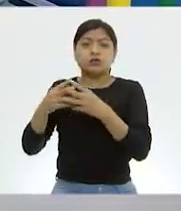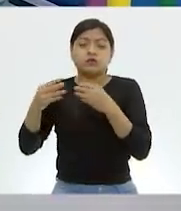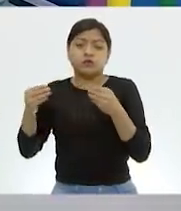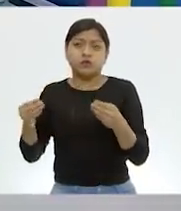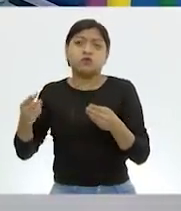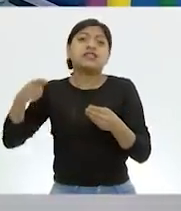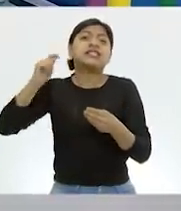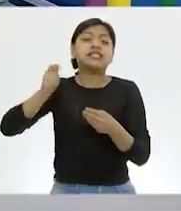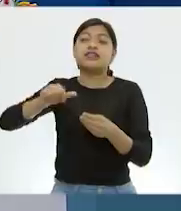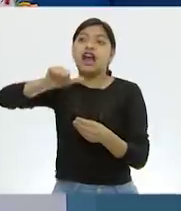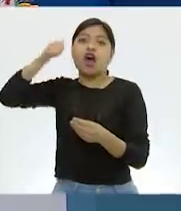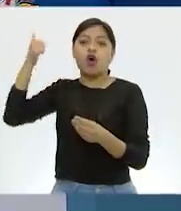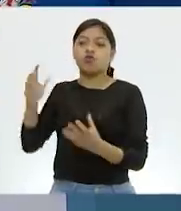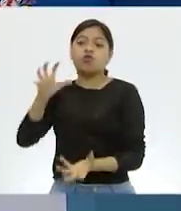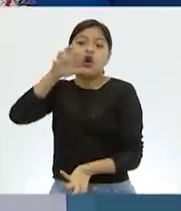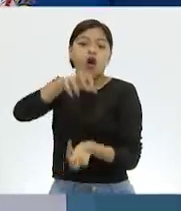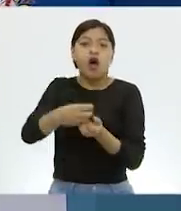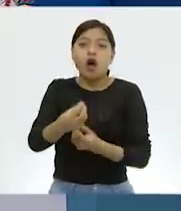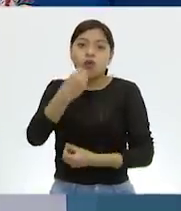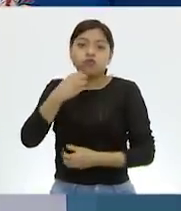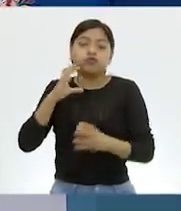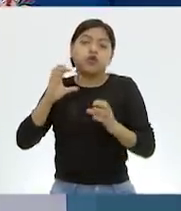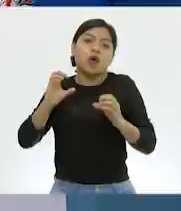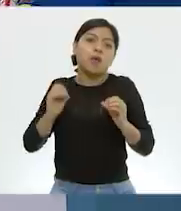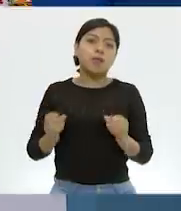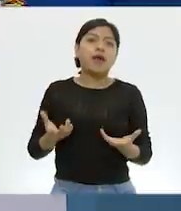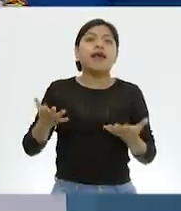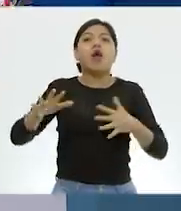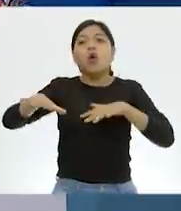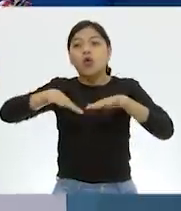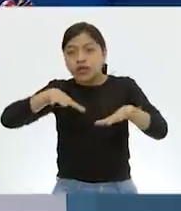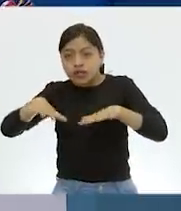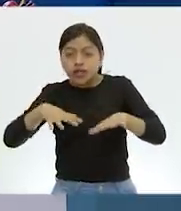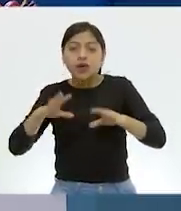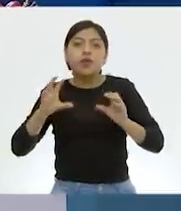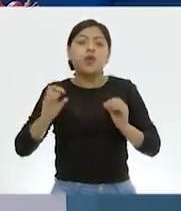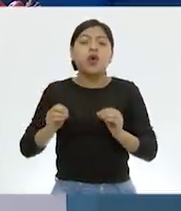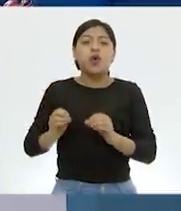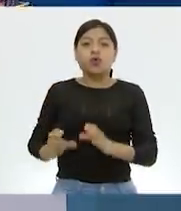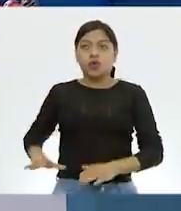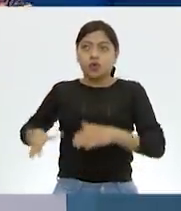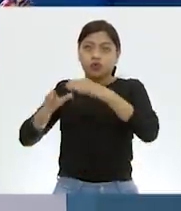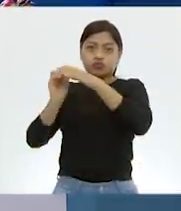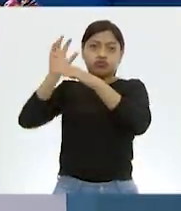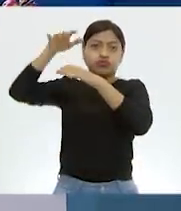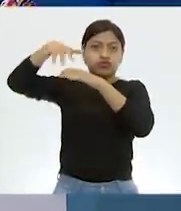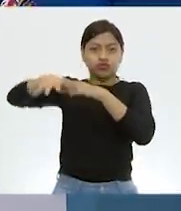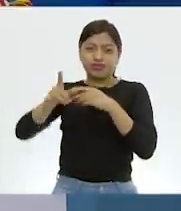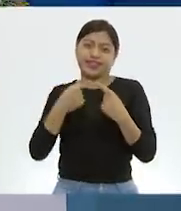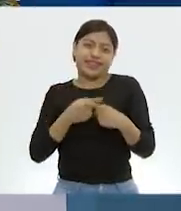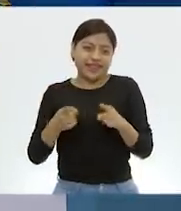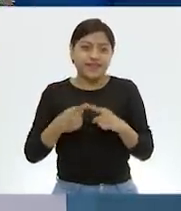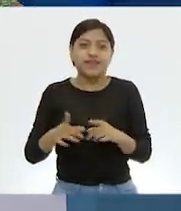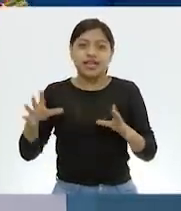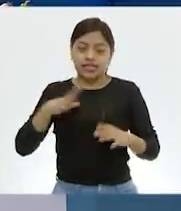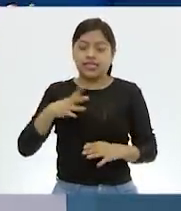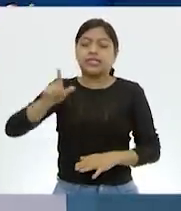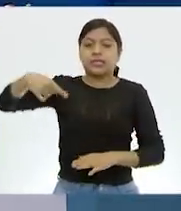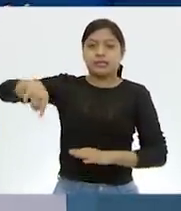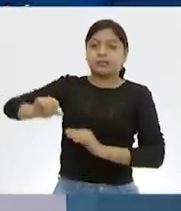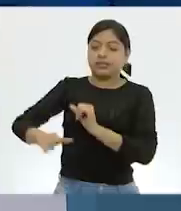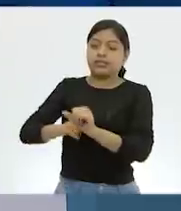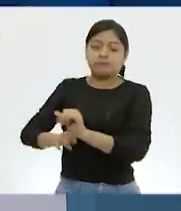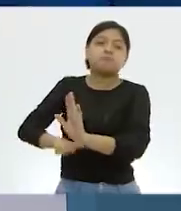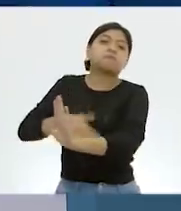la depredación o por fenómenos naturales, como un terremoto, erupciones volcánicas, entre otros. Sin